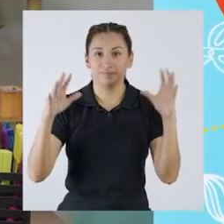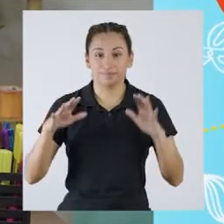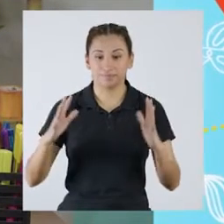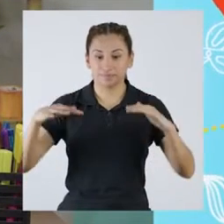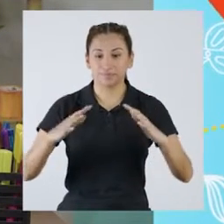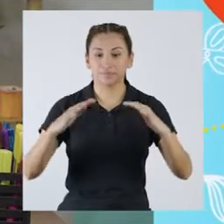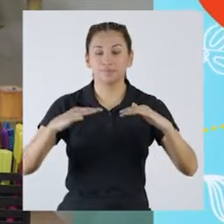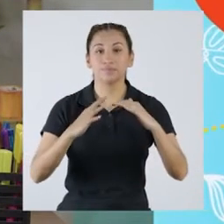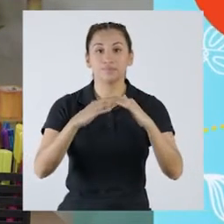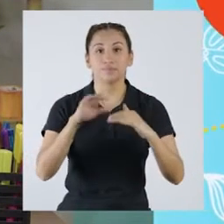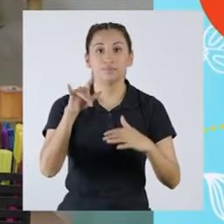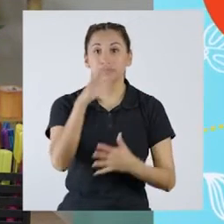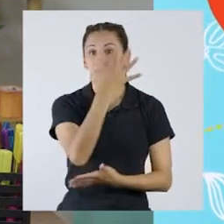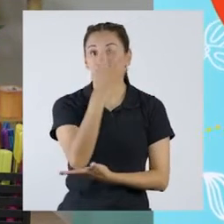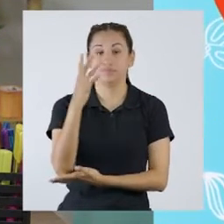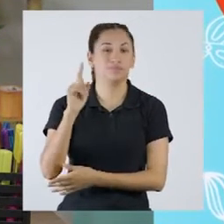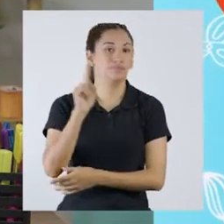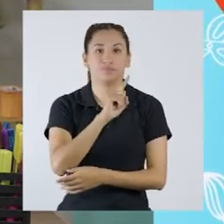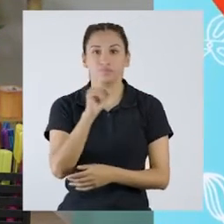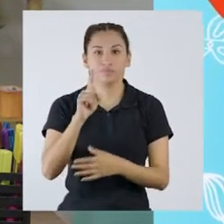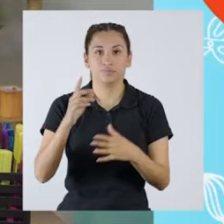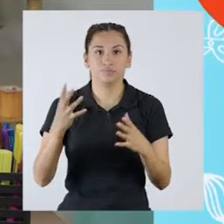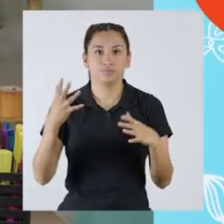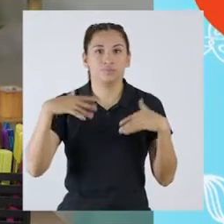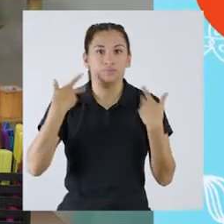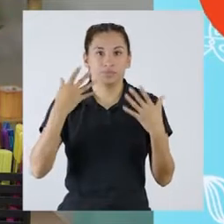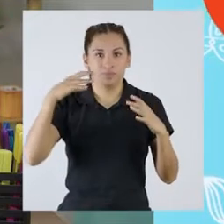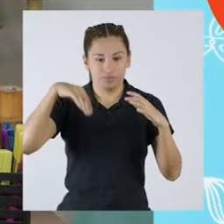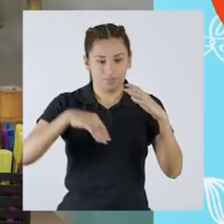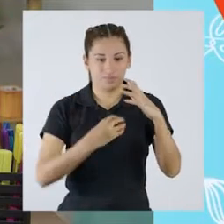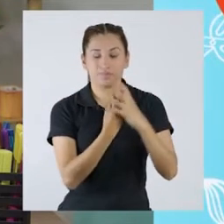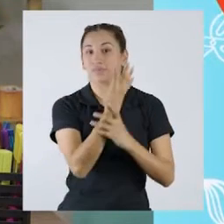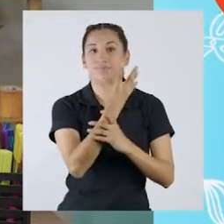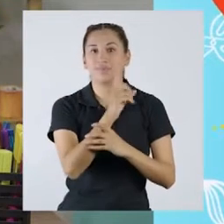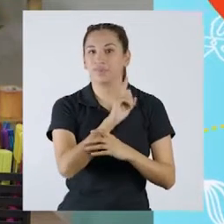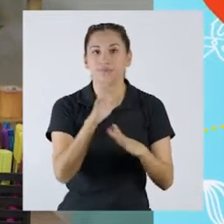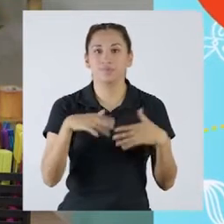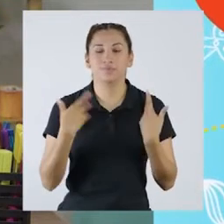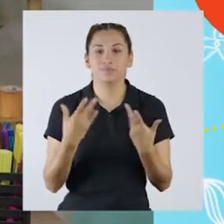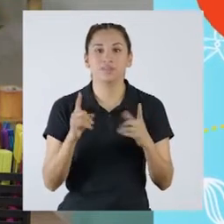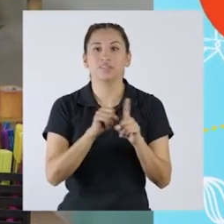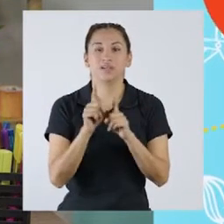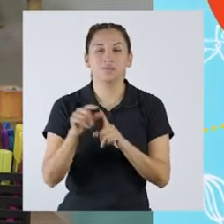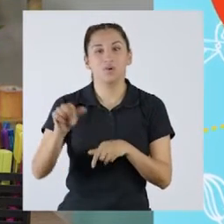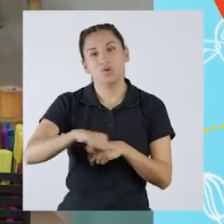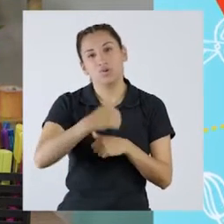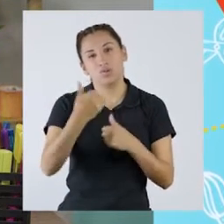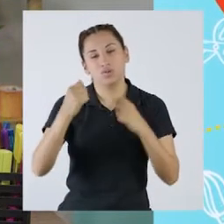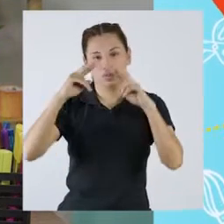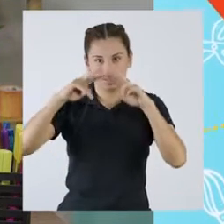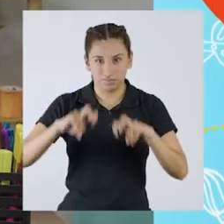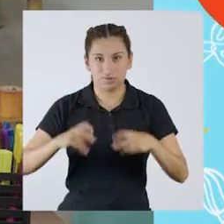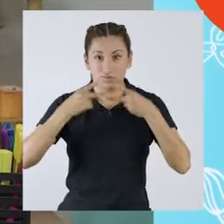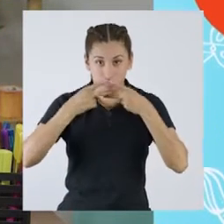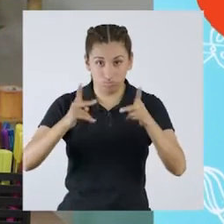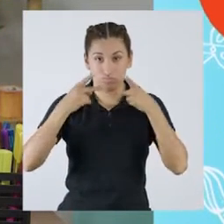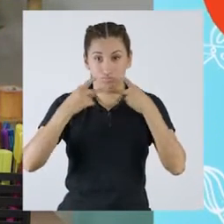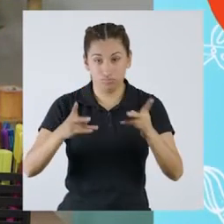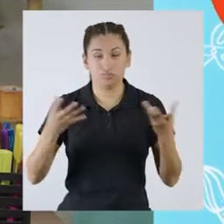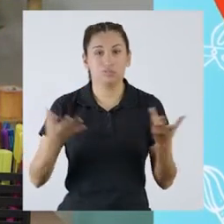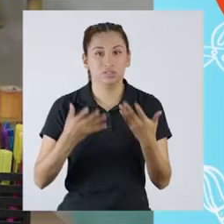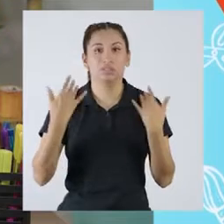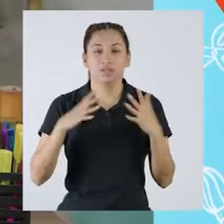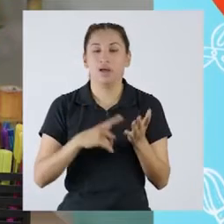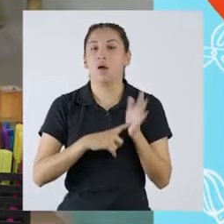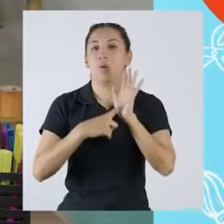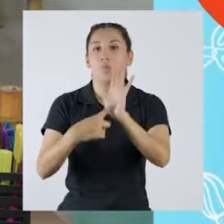pajonal, los árboles no van a llegar a entrar dentro del pajonal. Y hay una serie de investigaciones y publicaciones